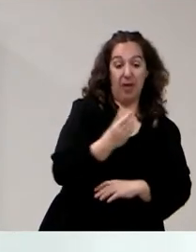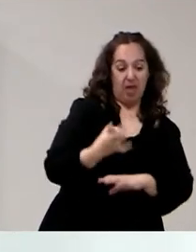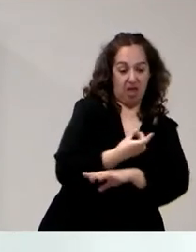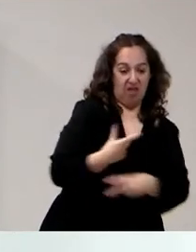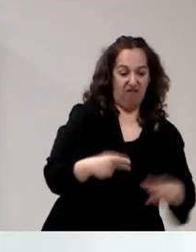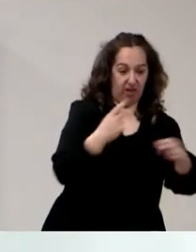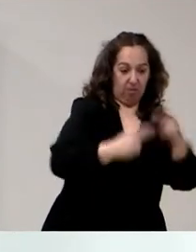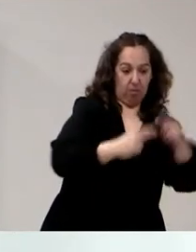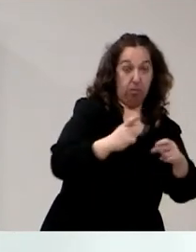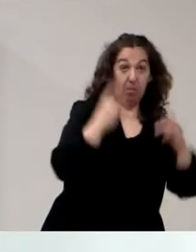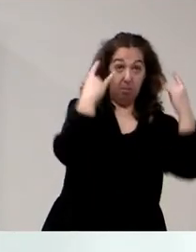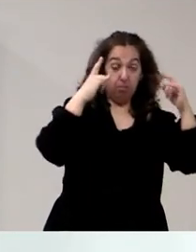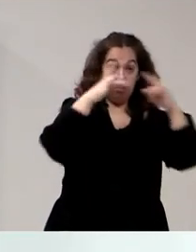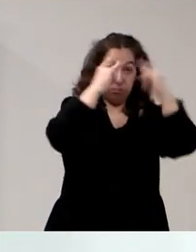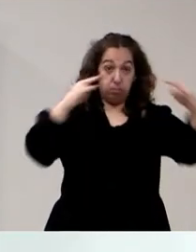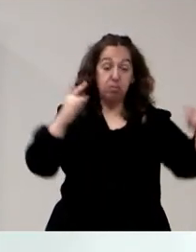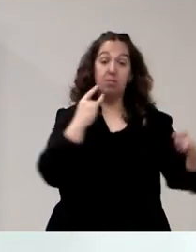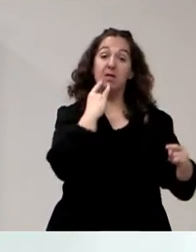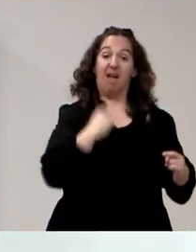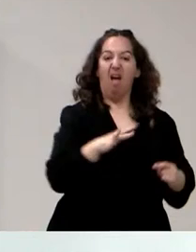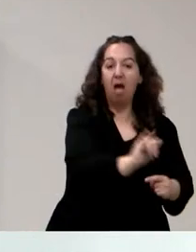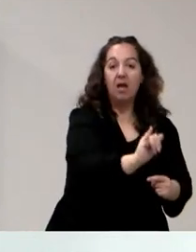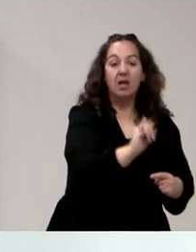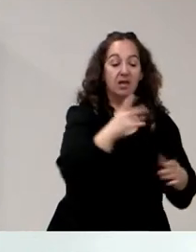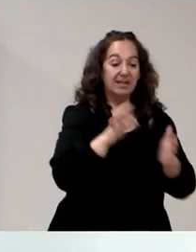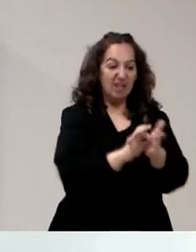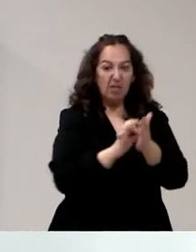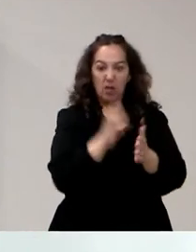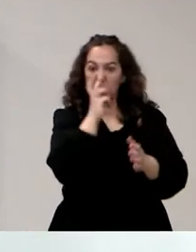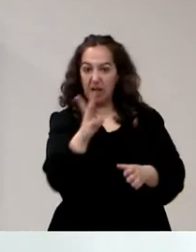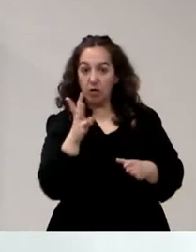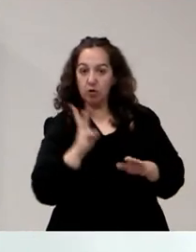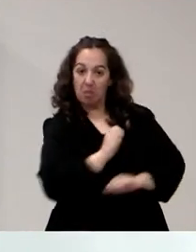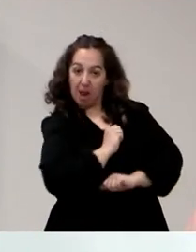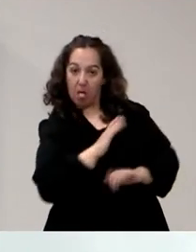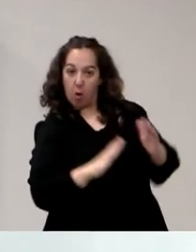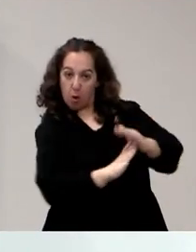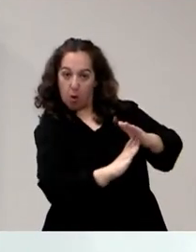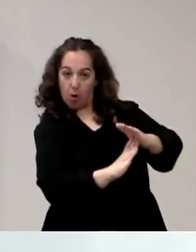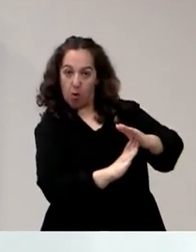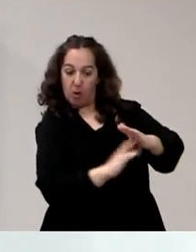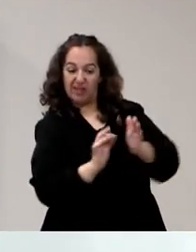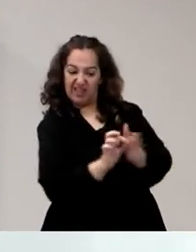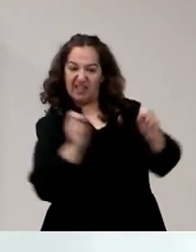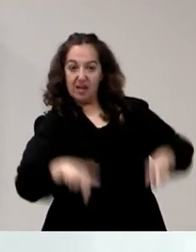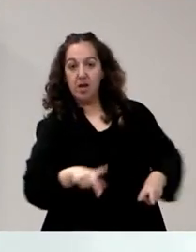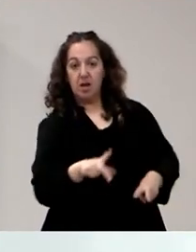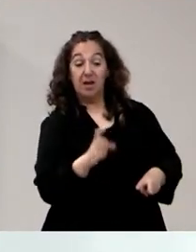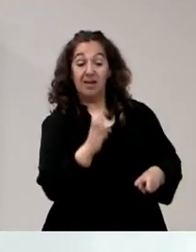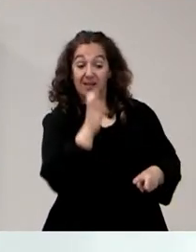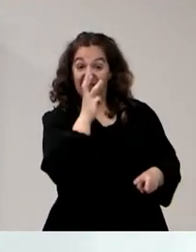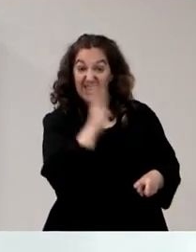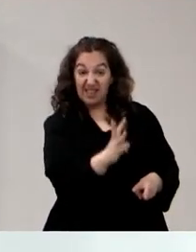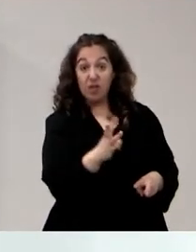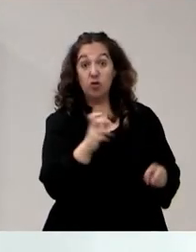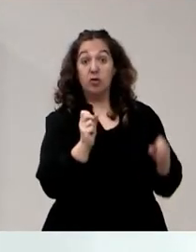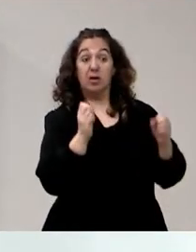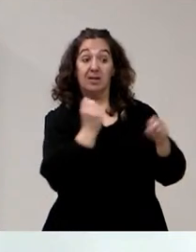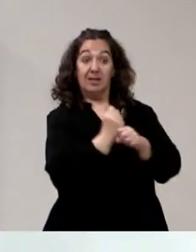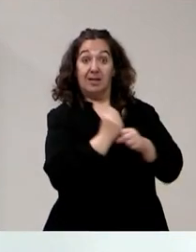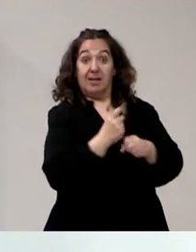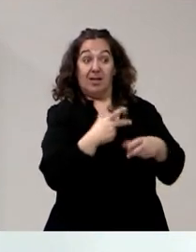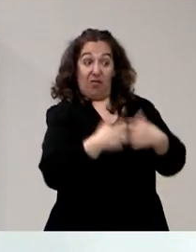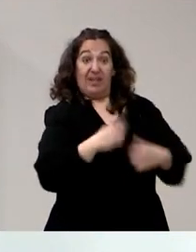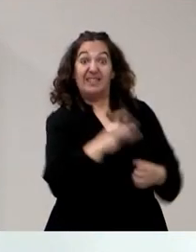terminados electrificados y no poderlos poner en servicio durante 3 años es decir tener esa red inservible durante 3 años qué es lo